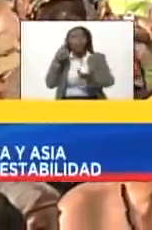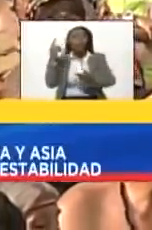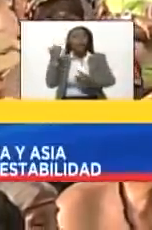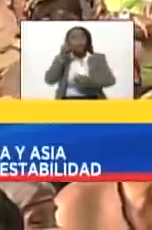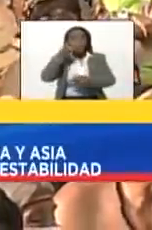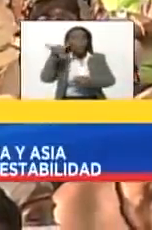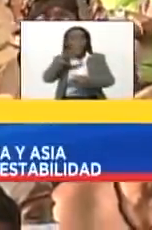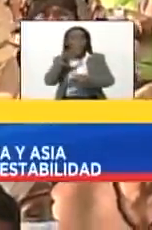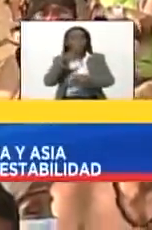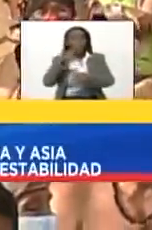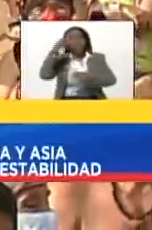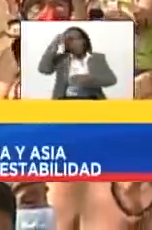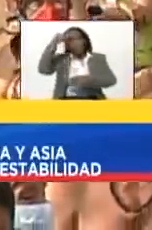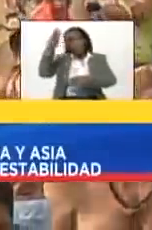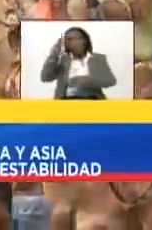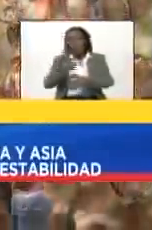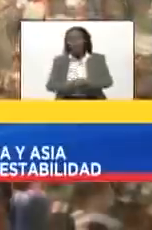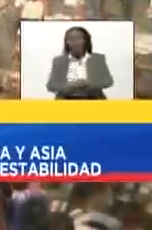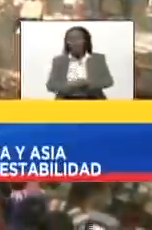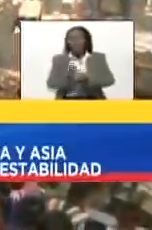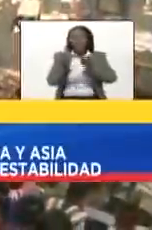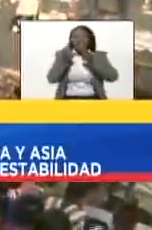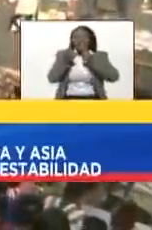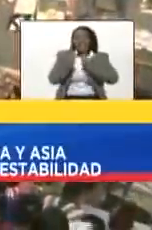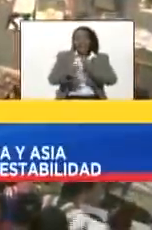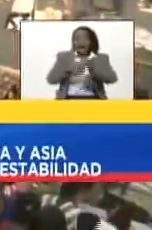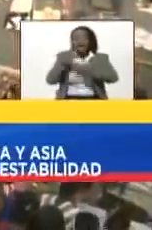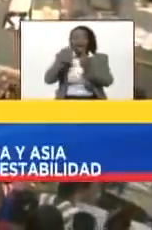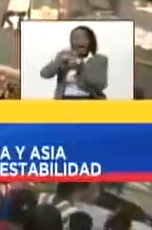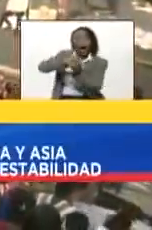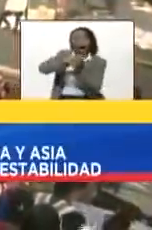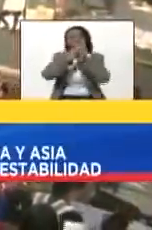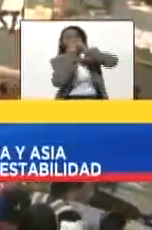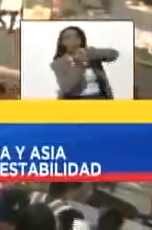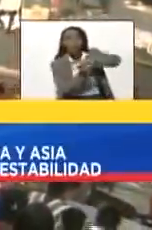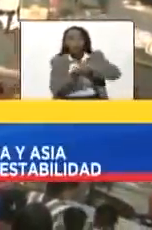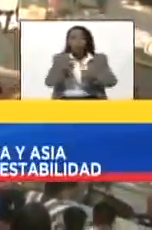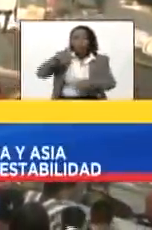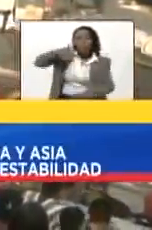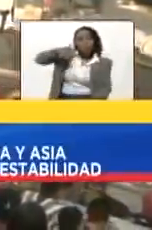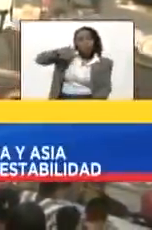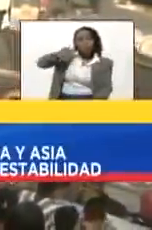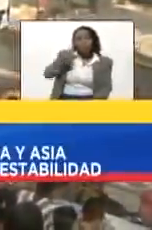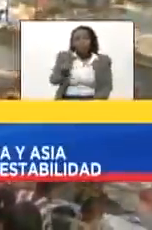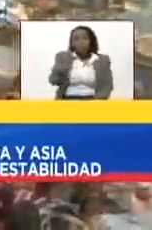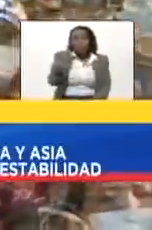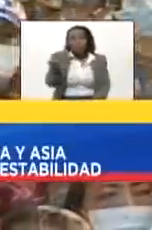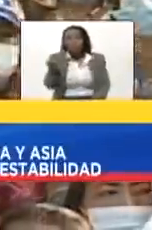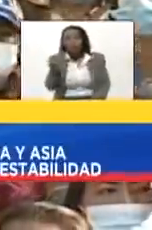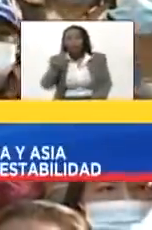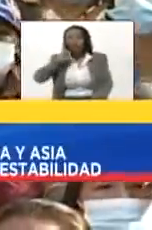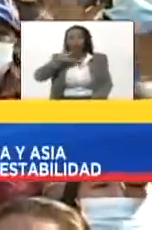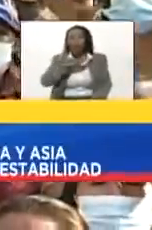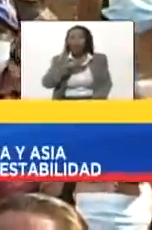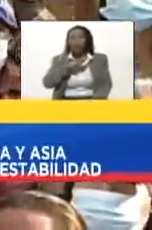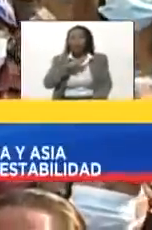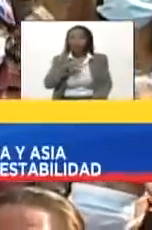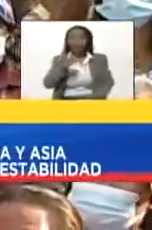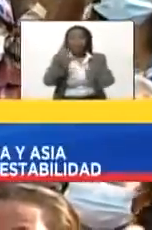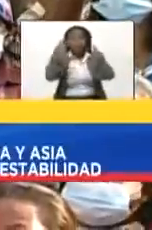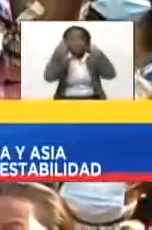del imperio maya. Tratan de darle la vuelta para manipular nuestra historia.